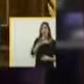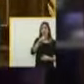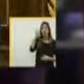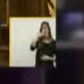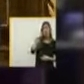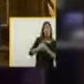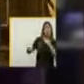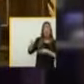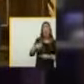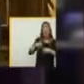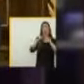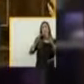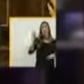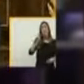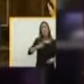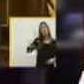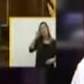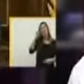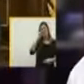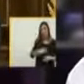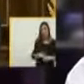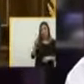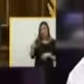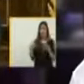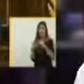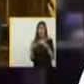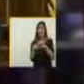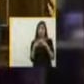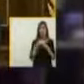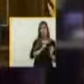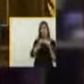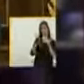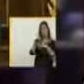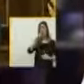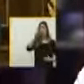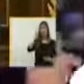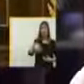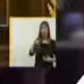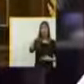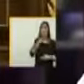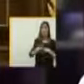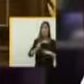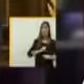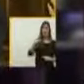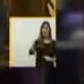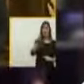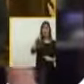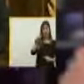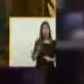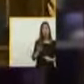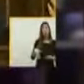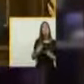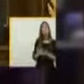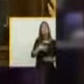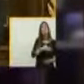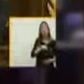o primeiro partido nas eleccións e non asumir a túa responsabilidade, ou unha cousa ou a outra. Pero se tú dices que eres o máis votado e que eso